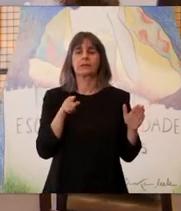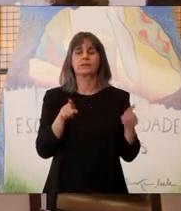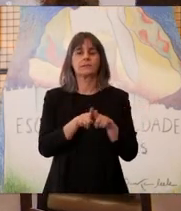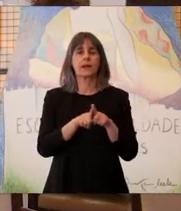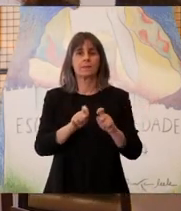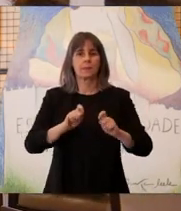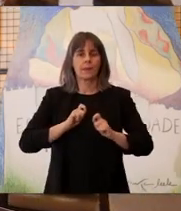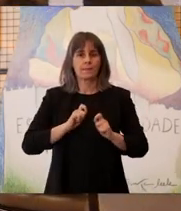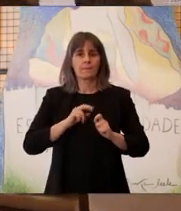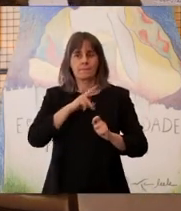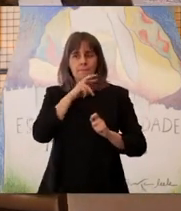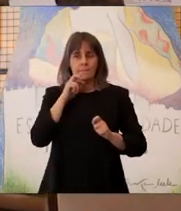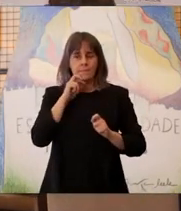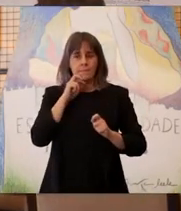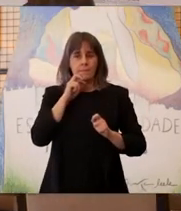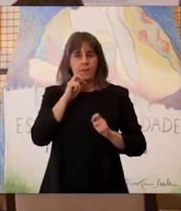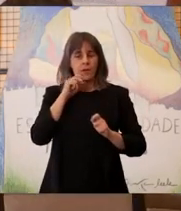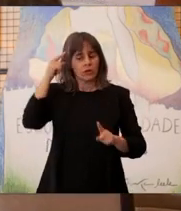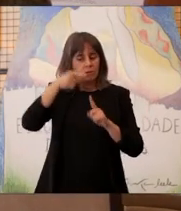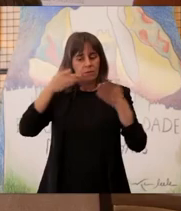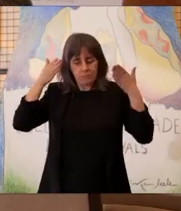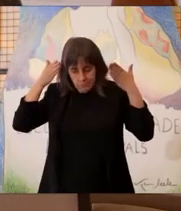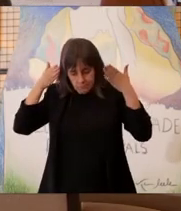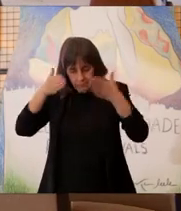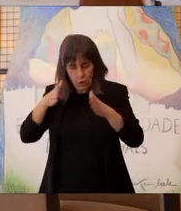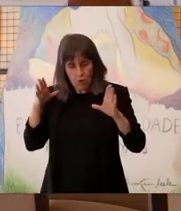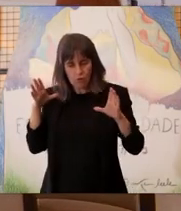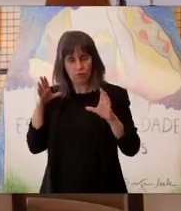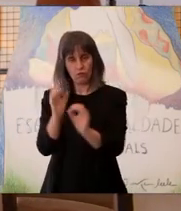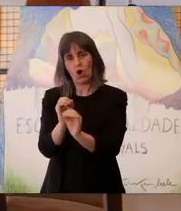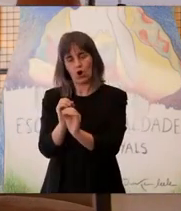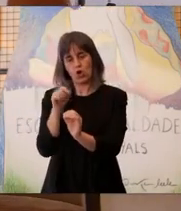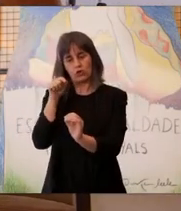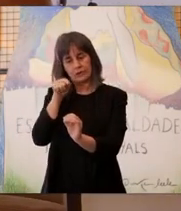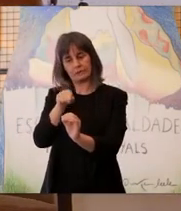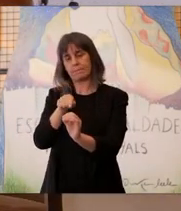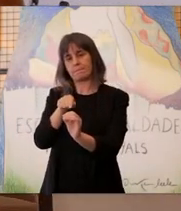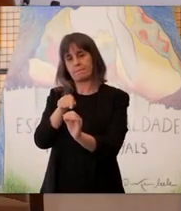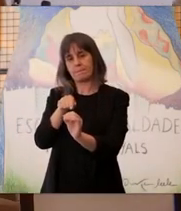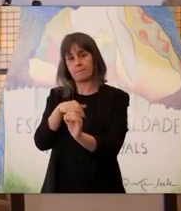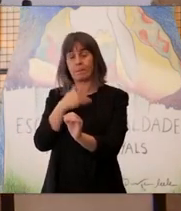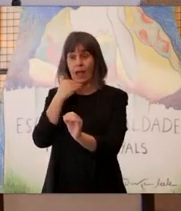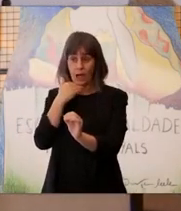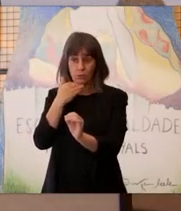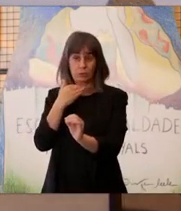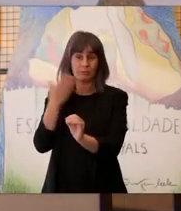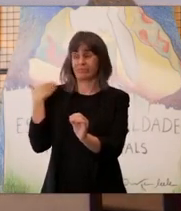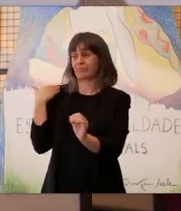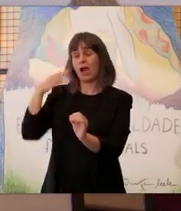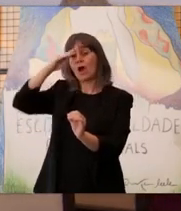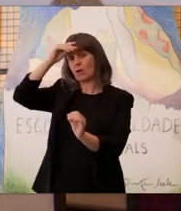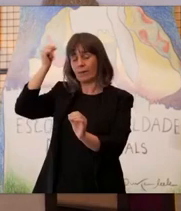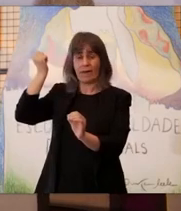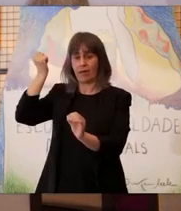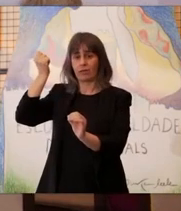para poner el foco en algo que creo que Que bueno que teníamos olvidado y